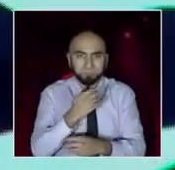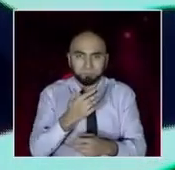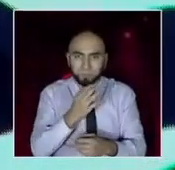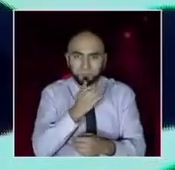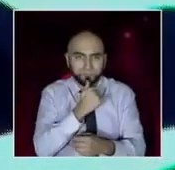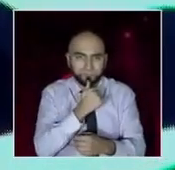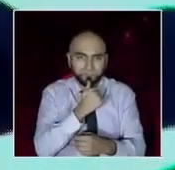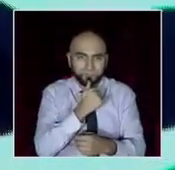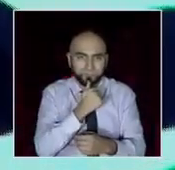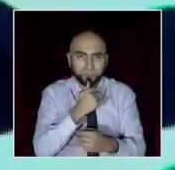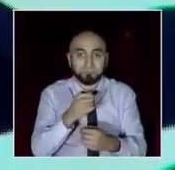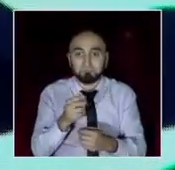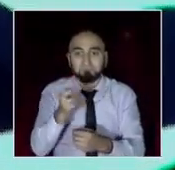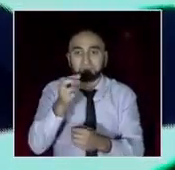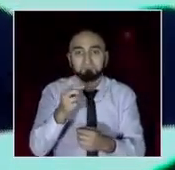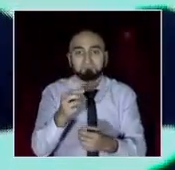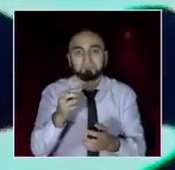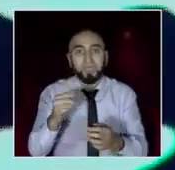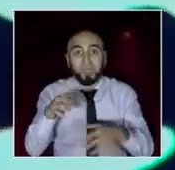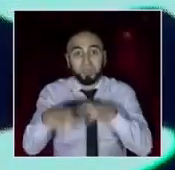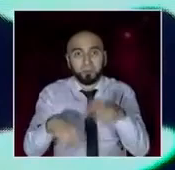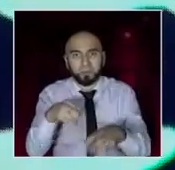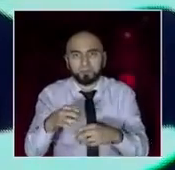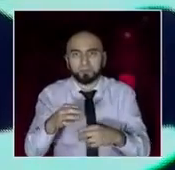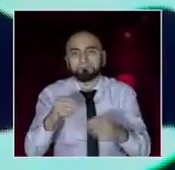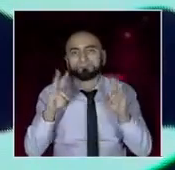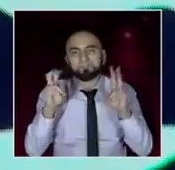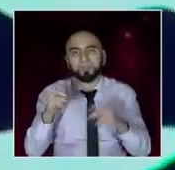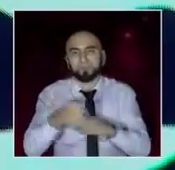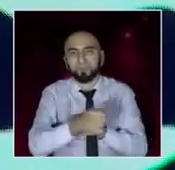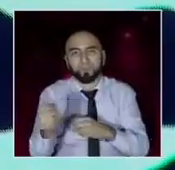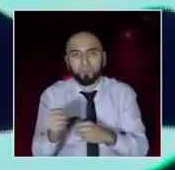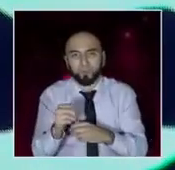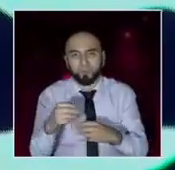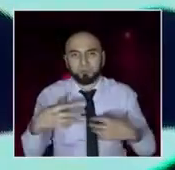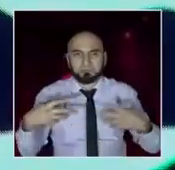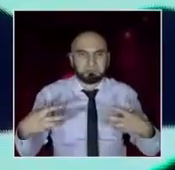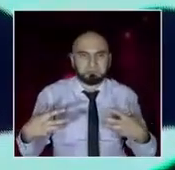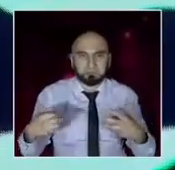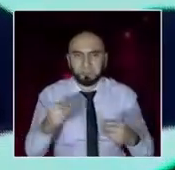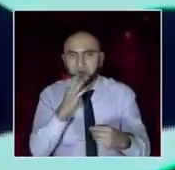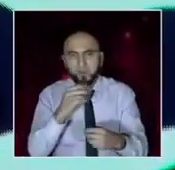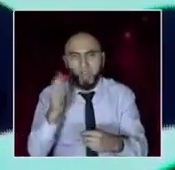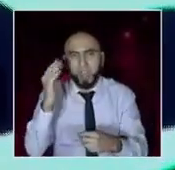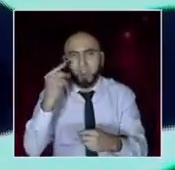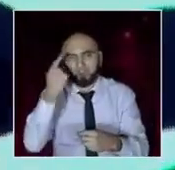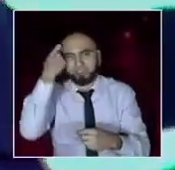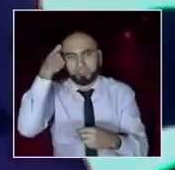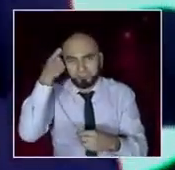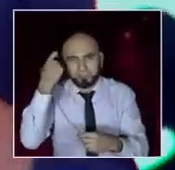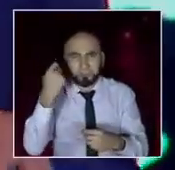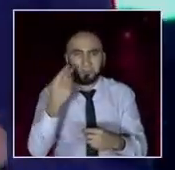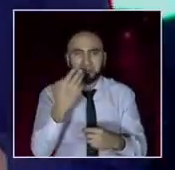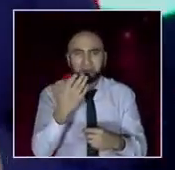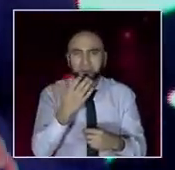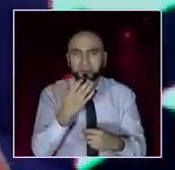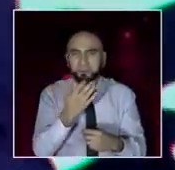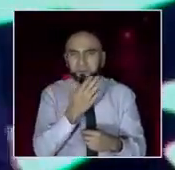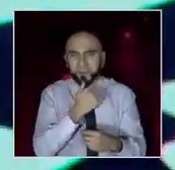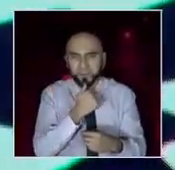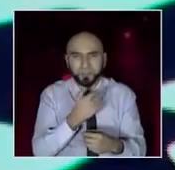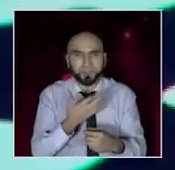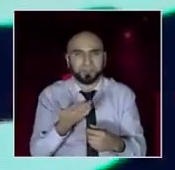Para Descartes, todos los otros animales eran bestias sin conciencia, sin